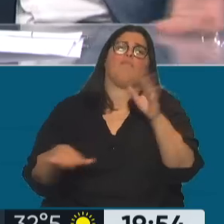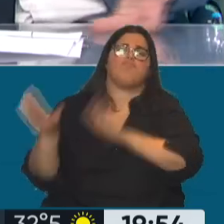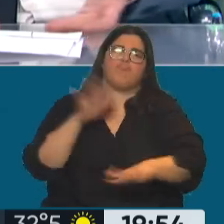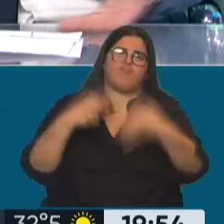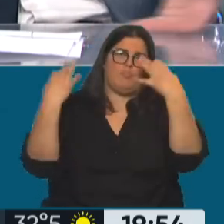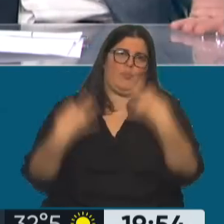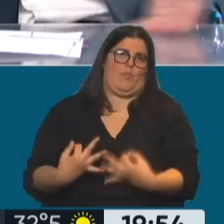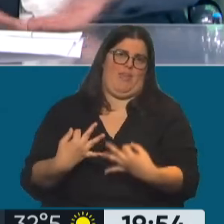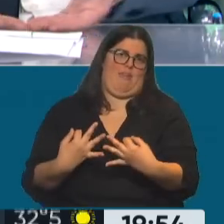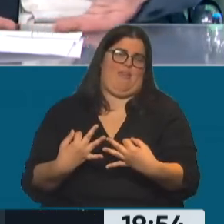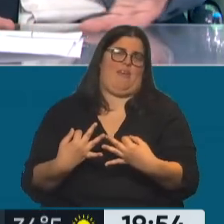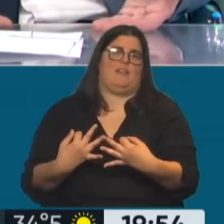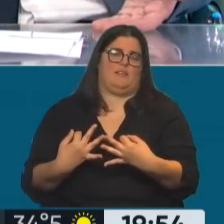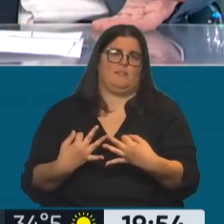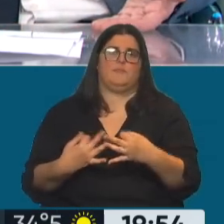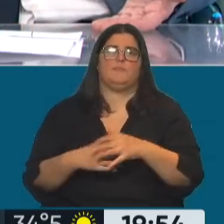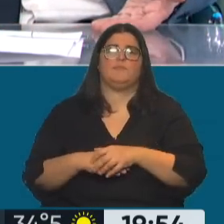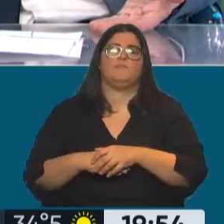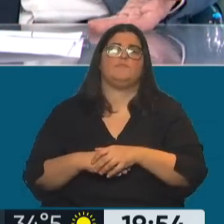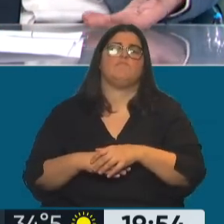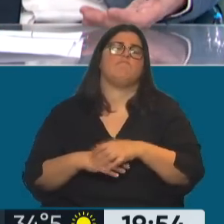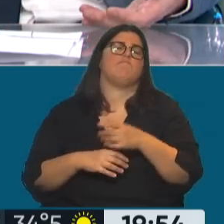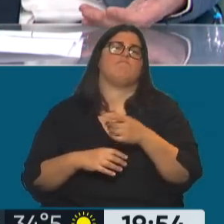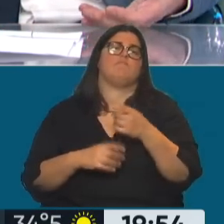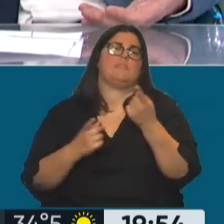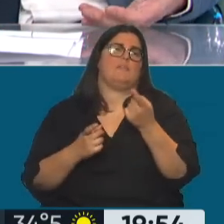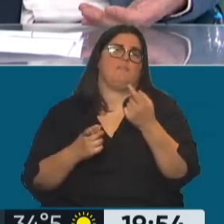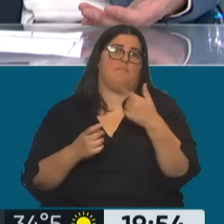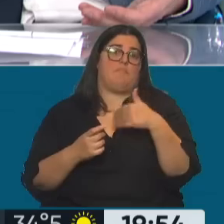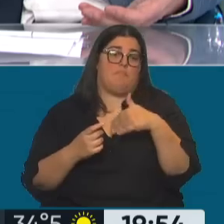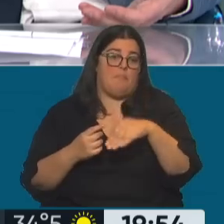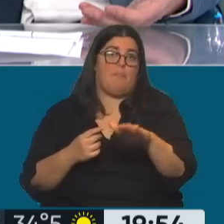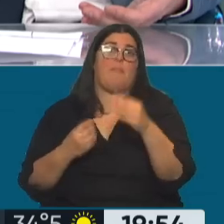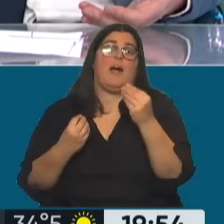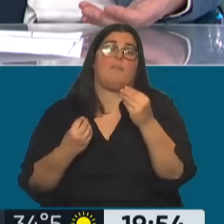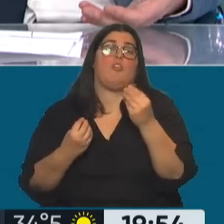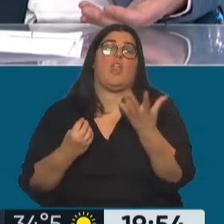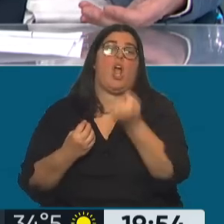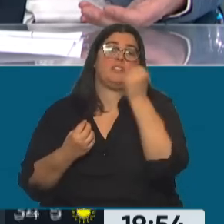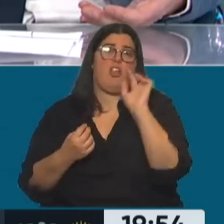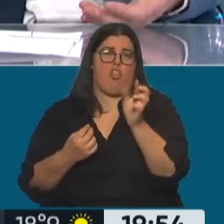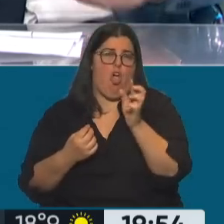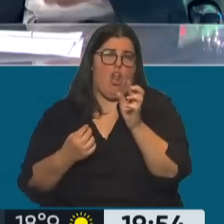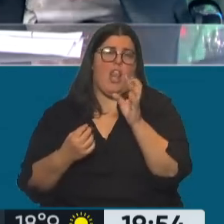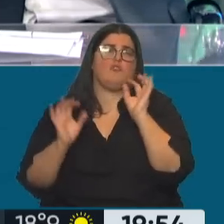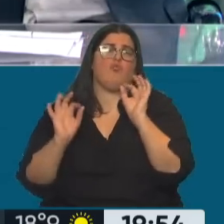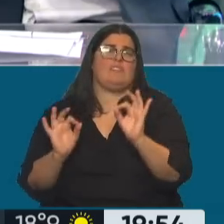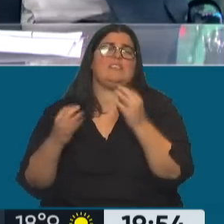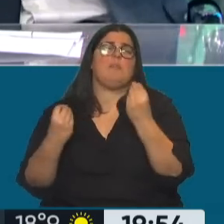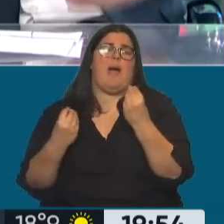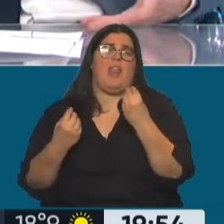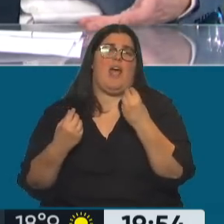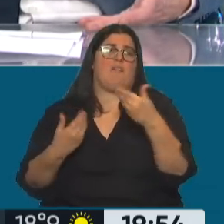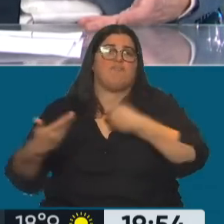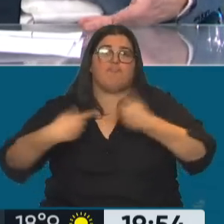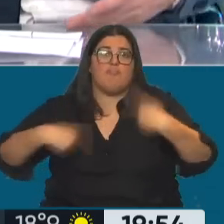elementos son necesarios para que vos en el mediano plazo puedas tener dólares suficientes para compensar la demanda. En la medida